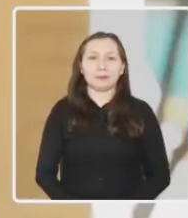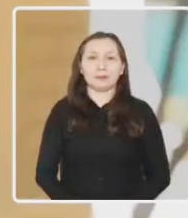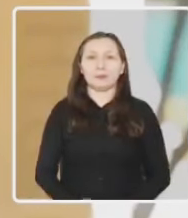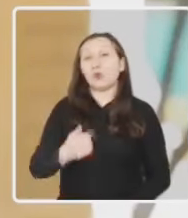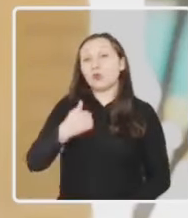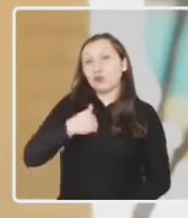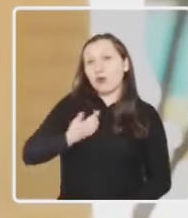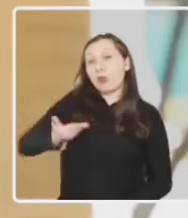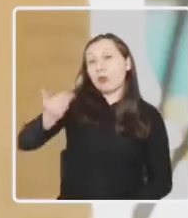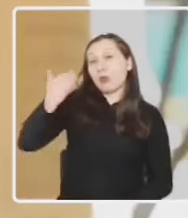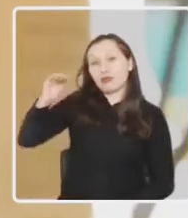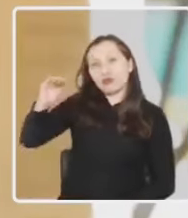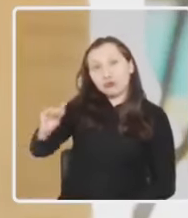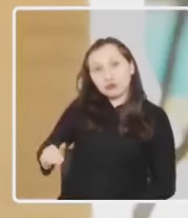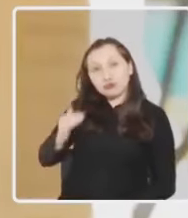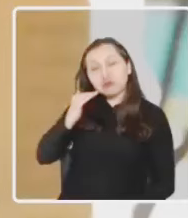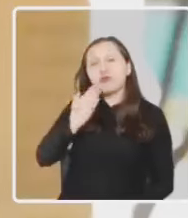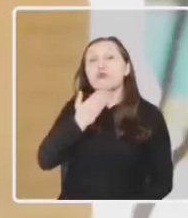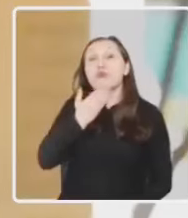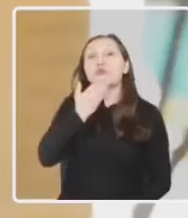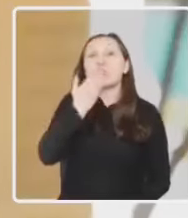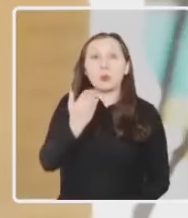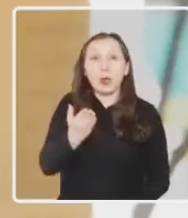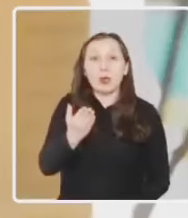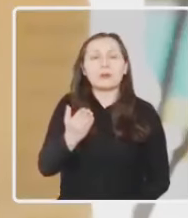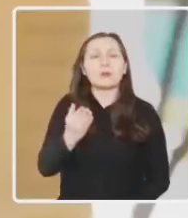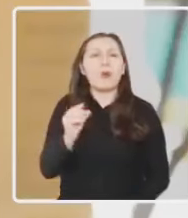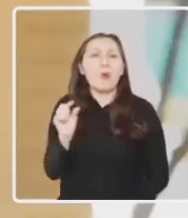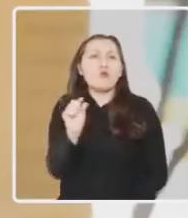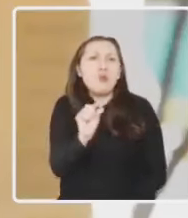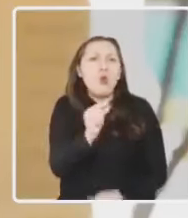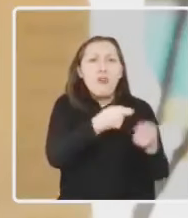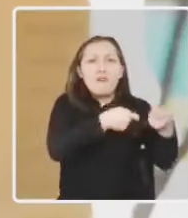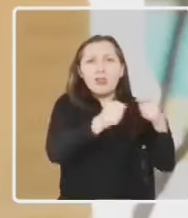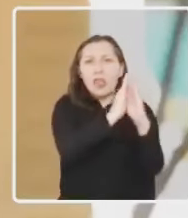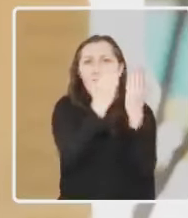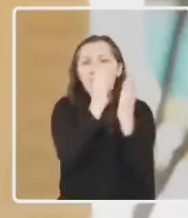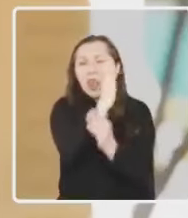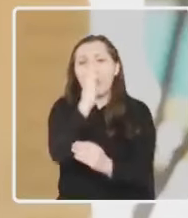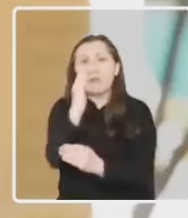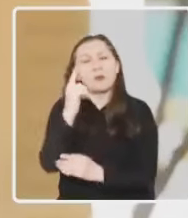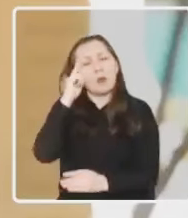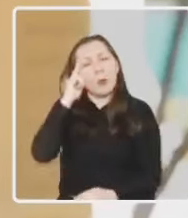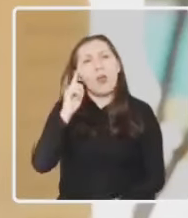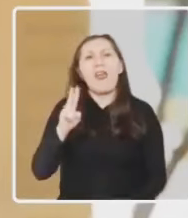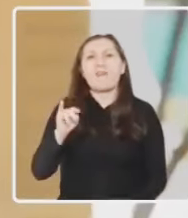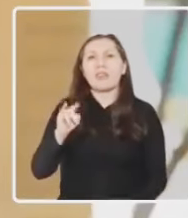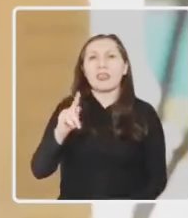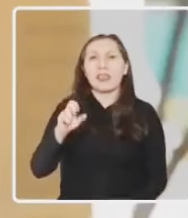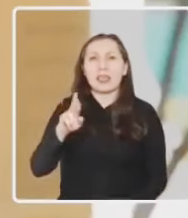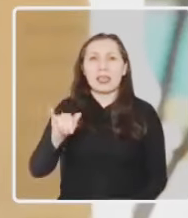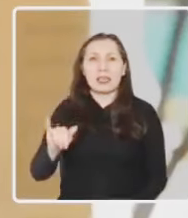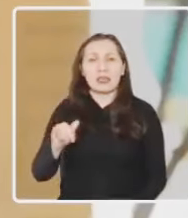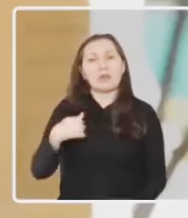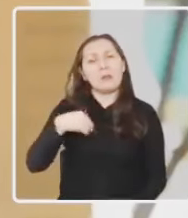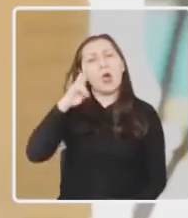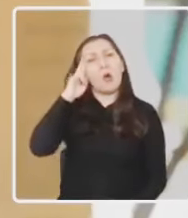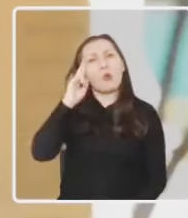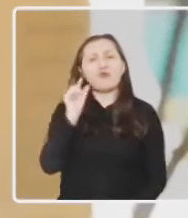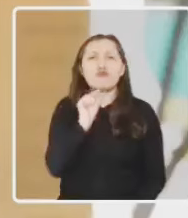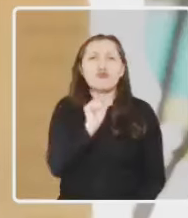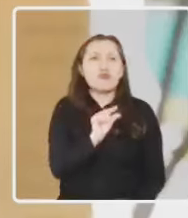Cuando yo era chico, en Punta Arenas, había muy pocas librerías, me acuerdo de la librería Vickery, pero